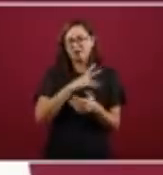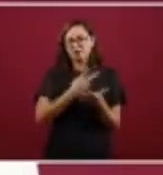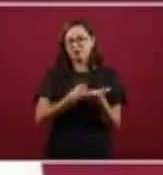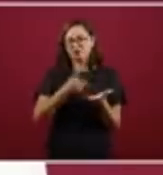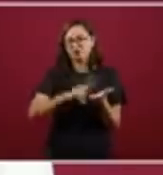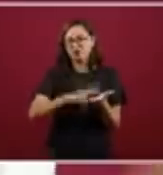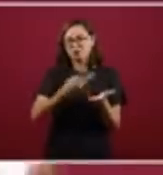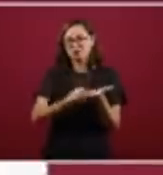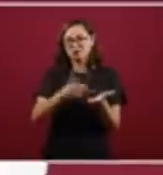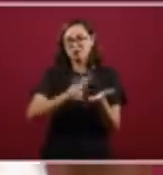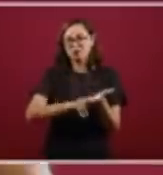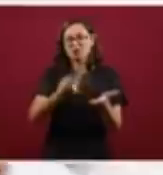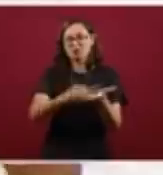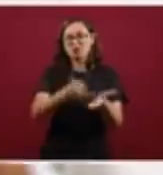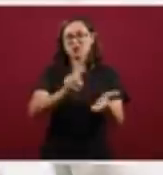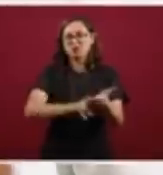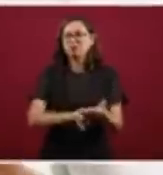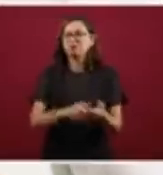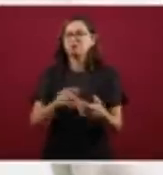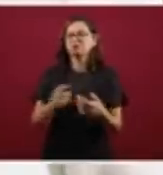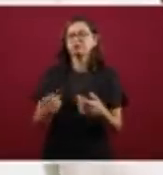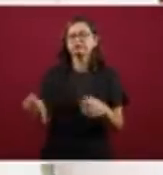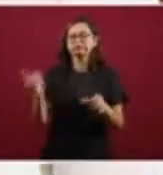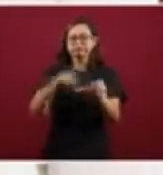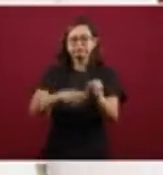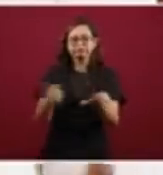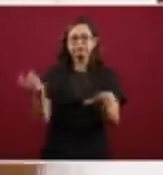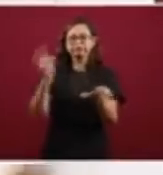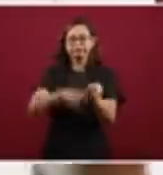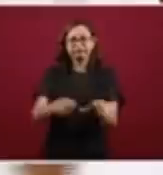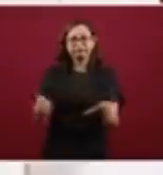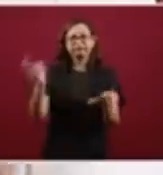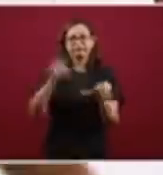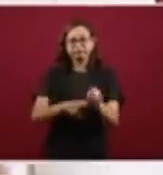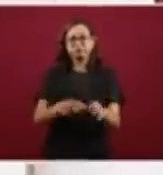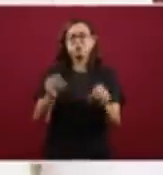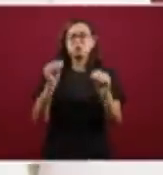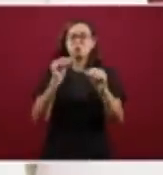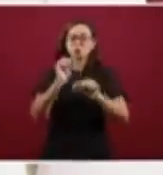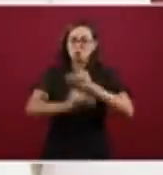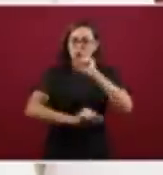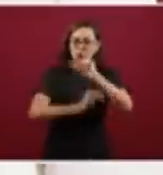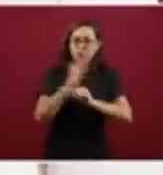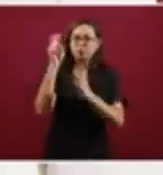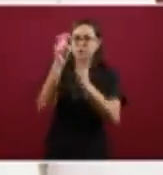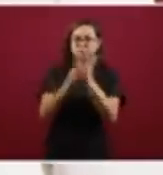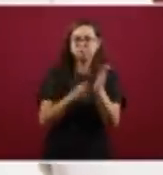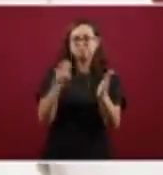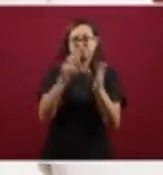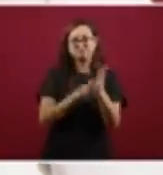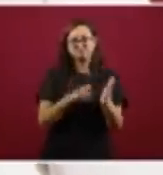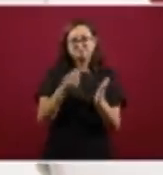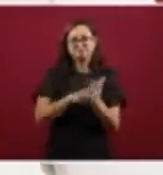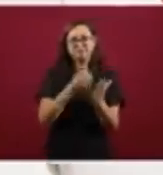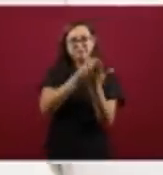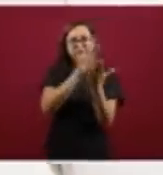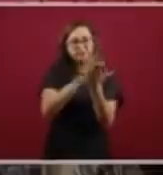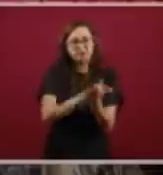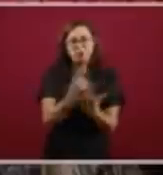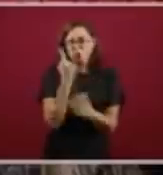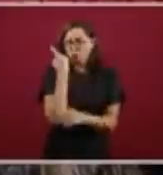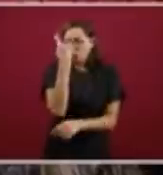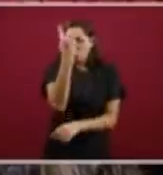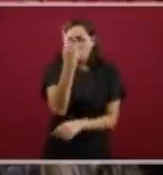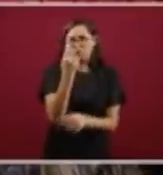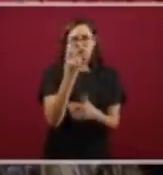porque van ingresando de distintos orígenes y entonces se va corriendo una duplicidad para tener registros únicos.